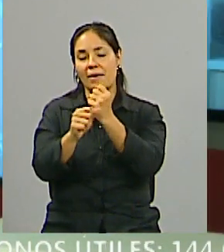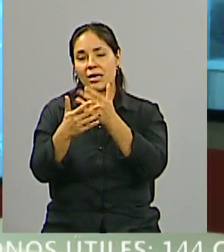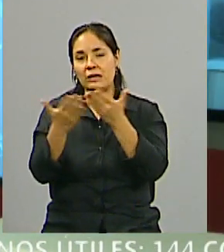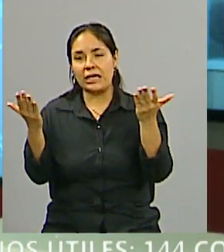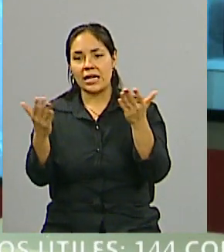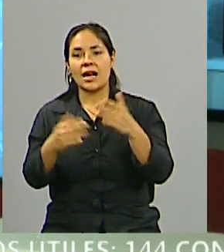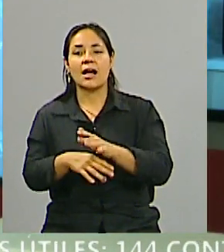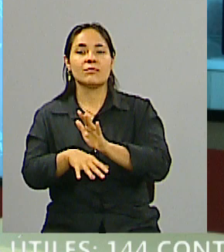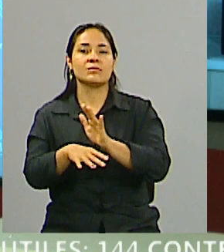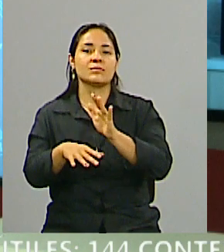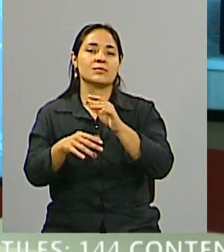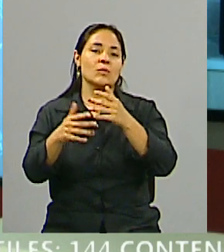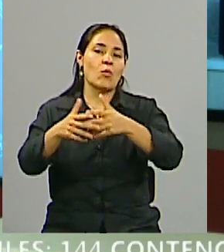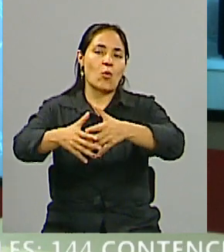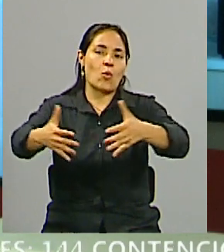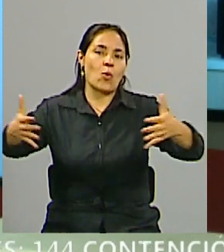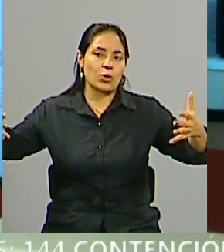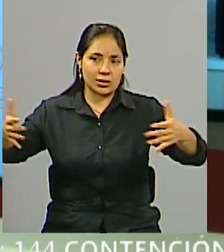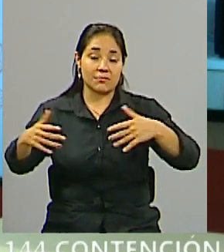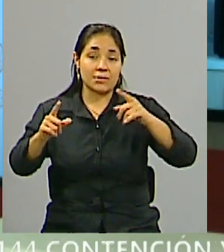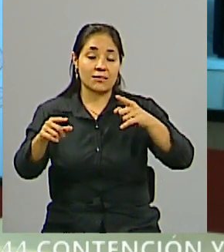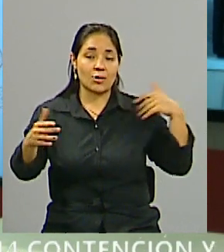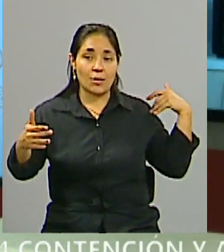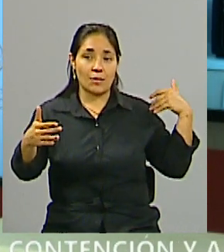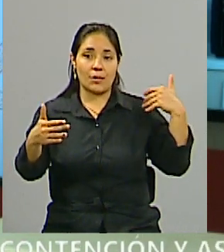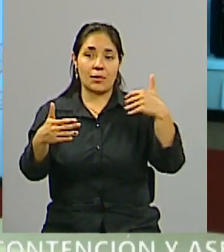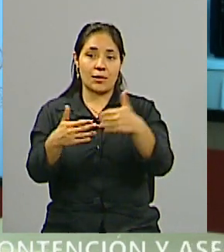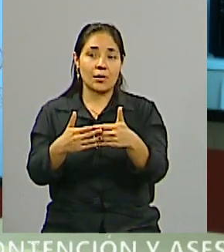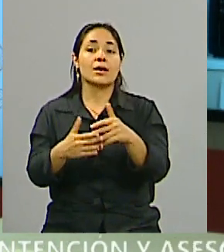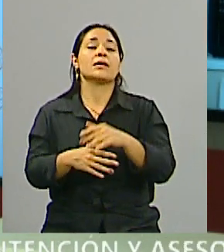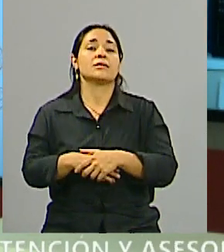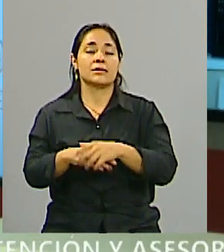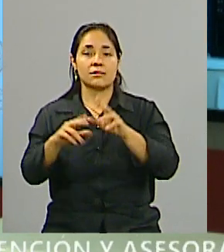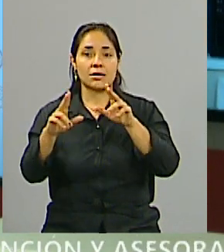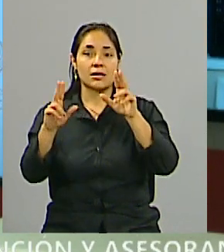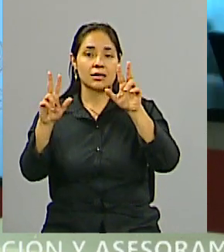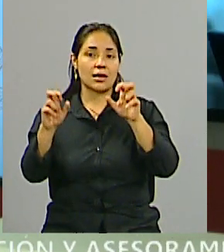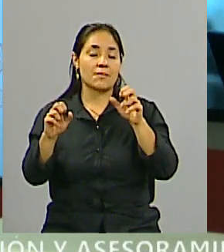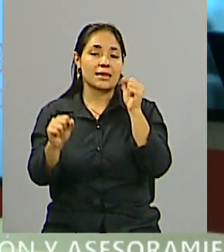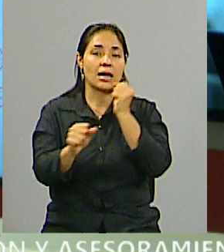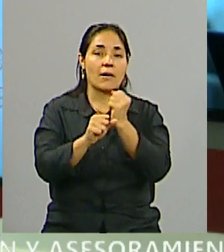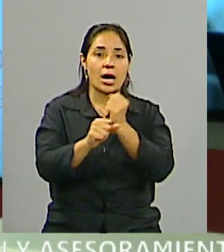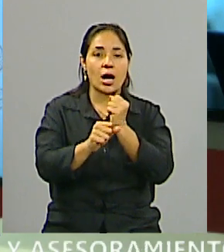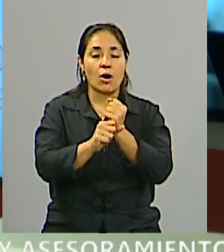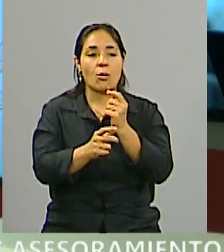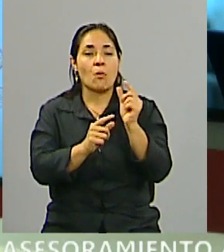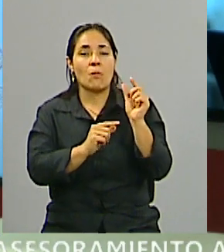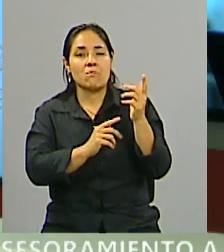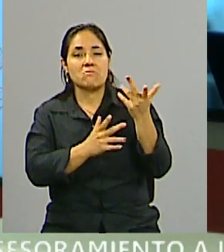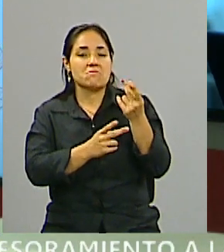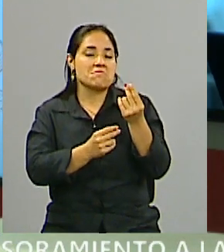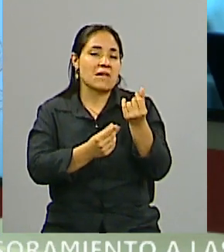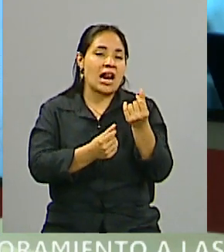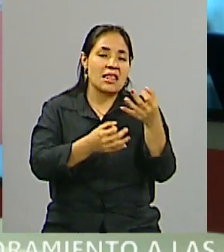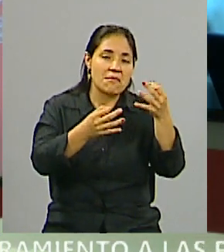es bastante amplio, sobre todo en estos tiempos donde, lo hemos incluso hablado en otro programa, el tema de la precarización o las nuevas formas de trabajo. Digo, para